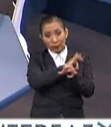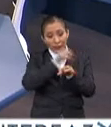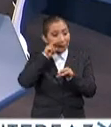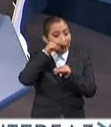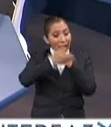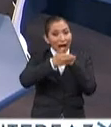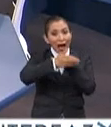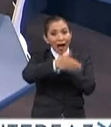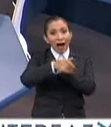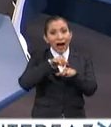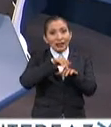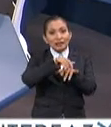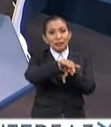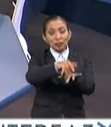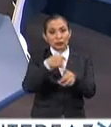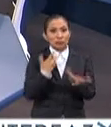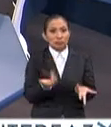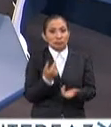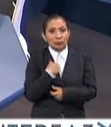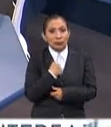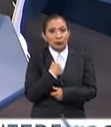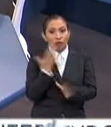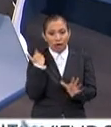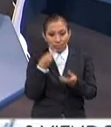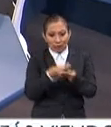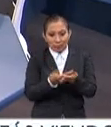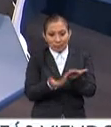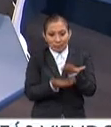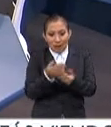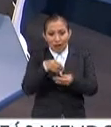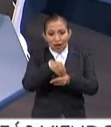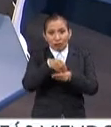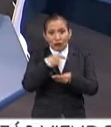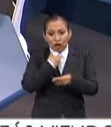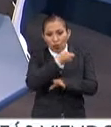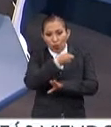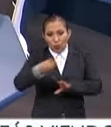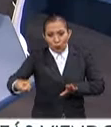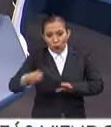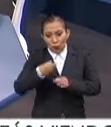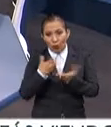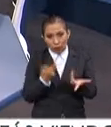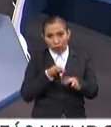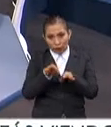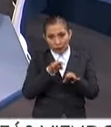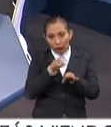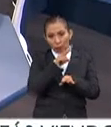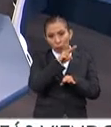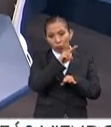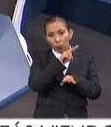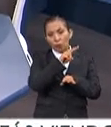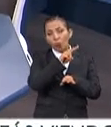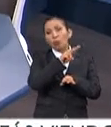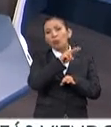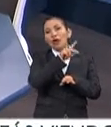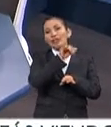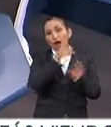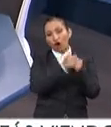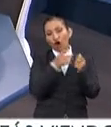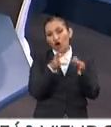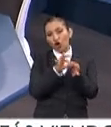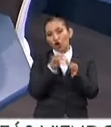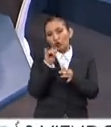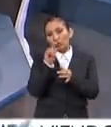los archivos que ahora sí que yo los tuve en mis manos porque yo los ordené. Yo trabajé en Vuelta con Octavio Paz,